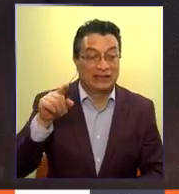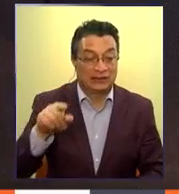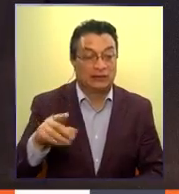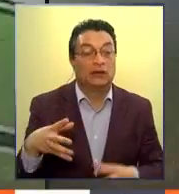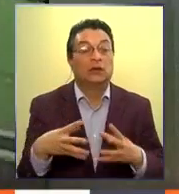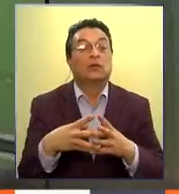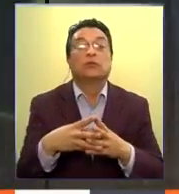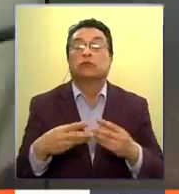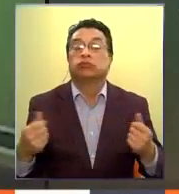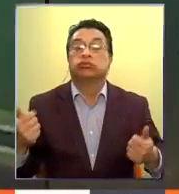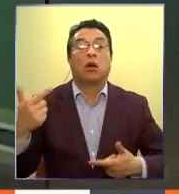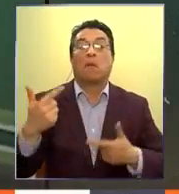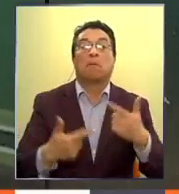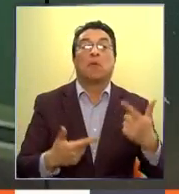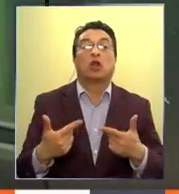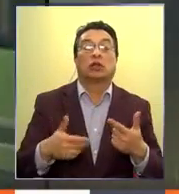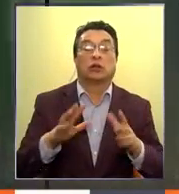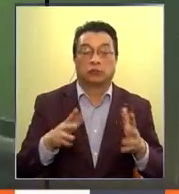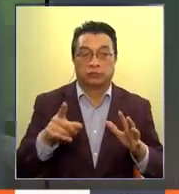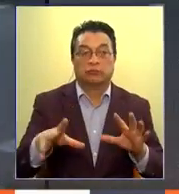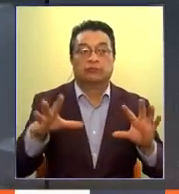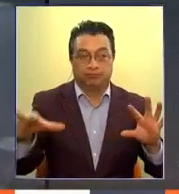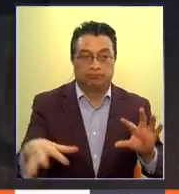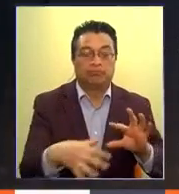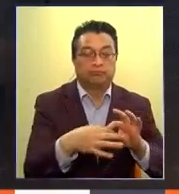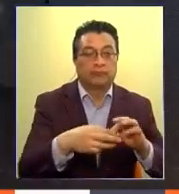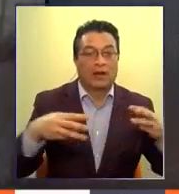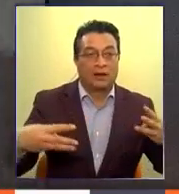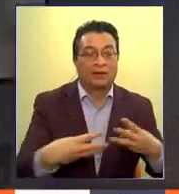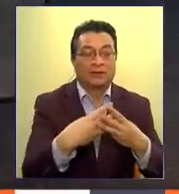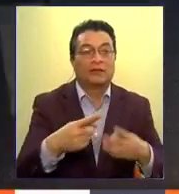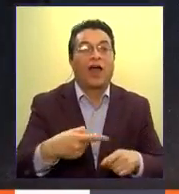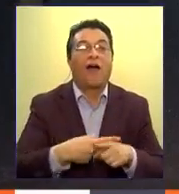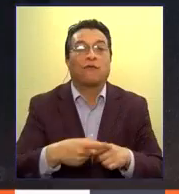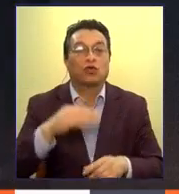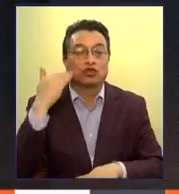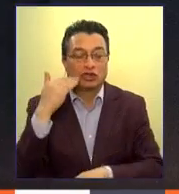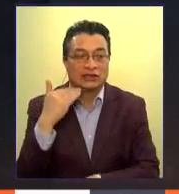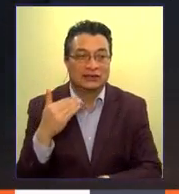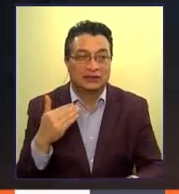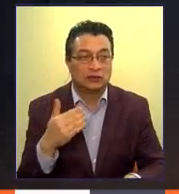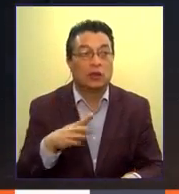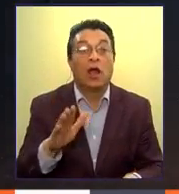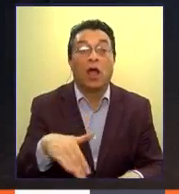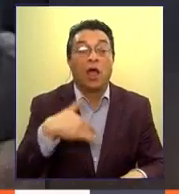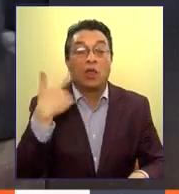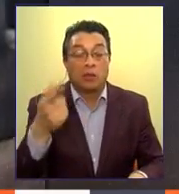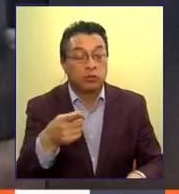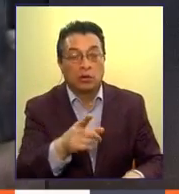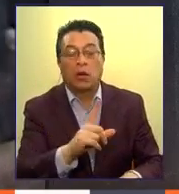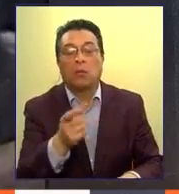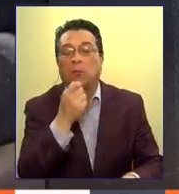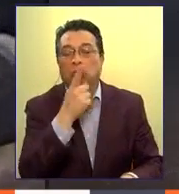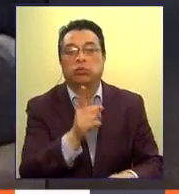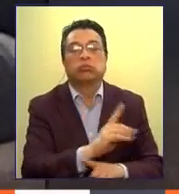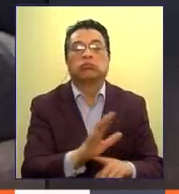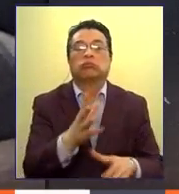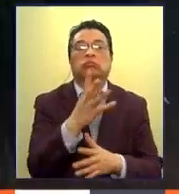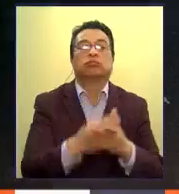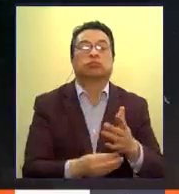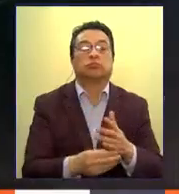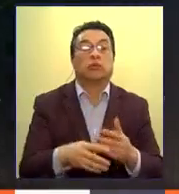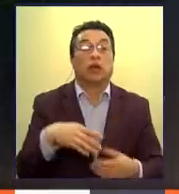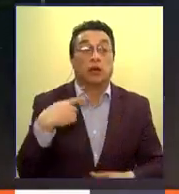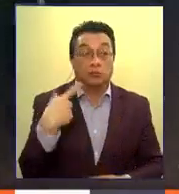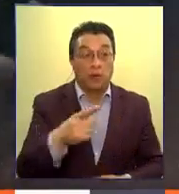de la política tras su supuesta vinculación a una red pederasta, cargos de los que posteriormente fue sobreseído. Sin embargo,